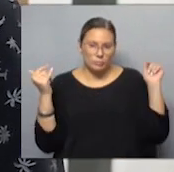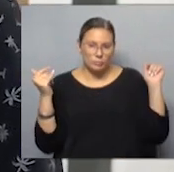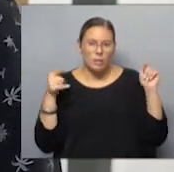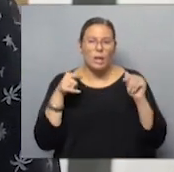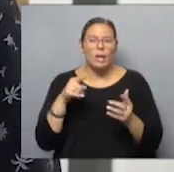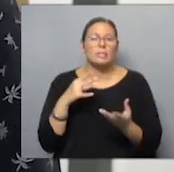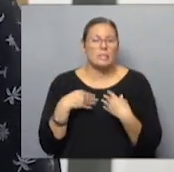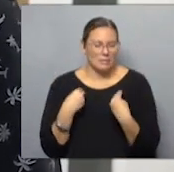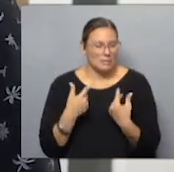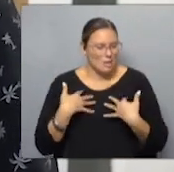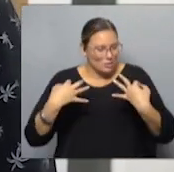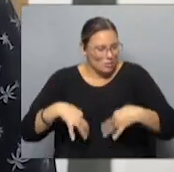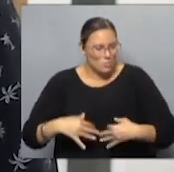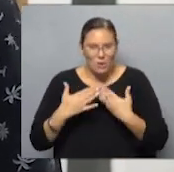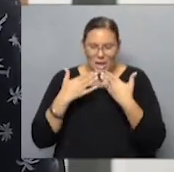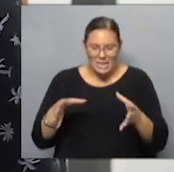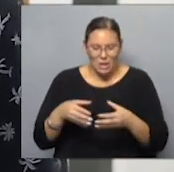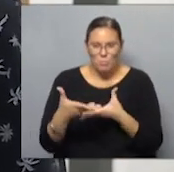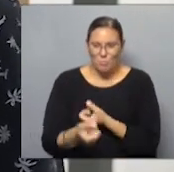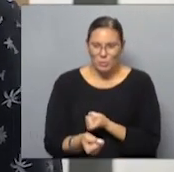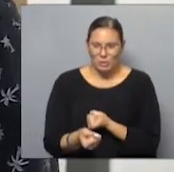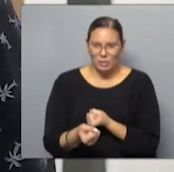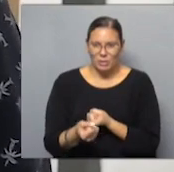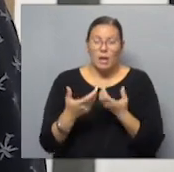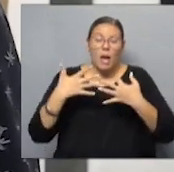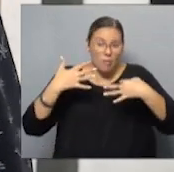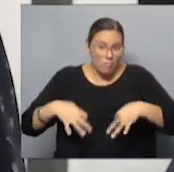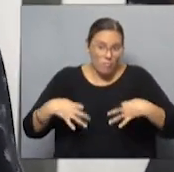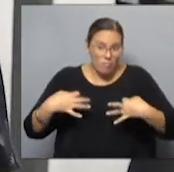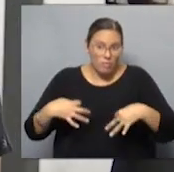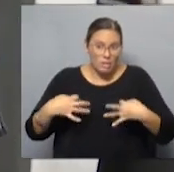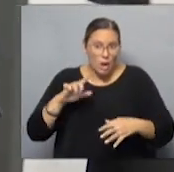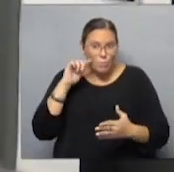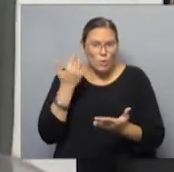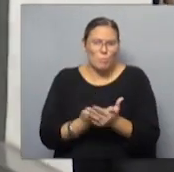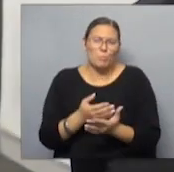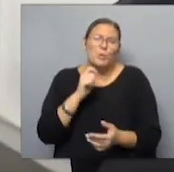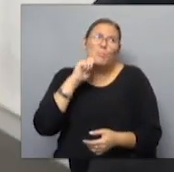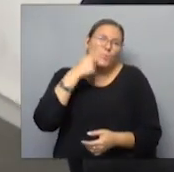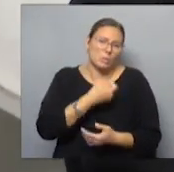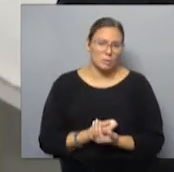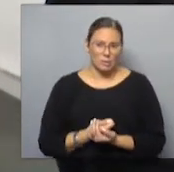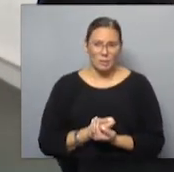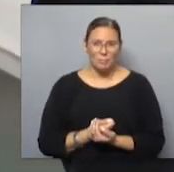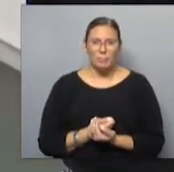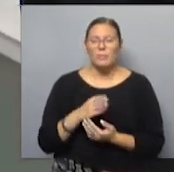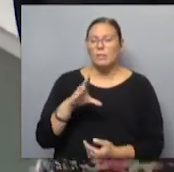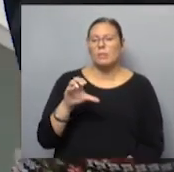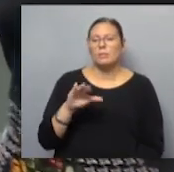de ese sentirse seguro gracias al equipo que acompaña. Así que la verdad que es una propuesta muy, muy buena.